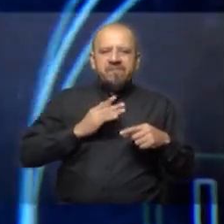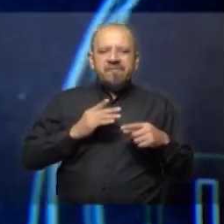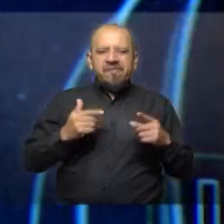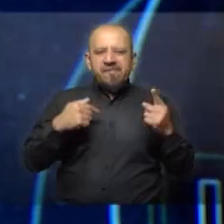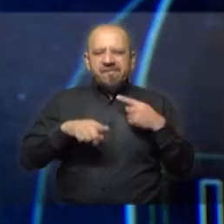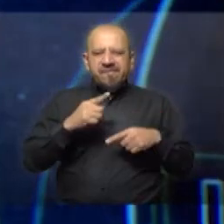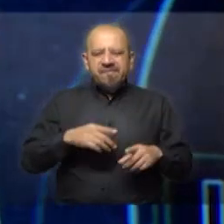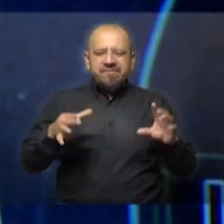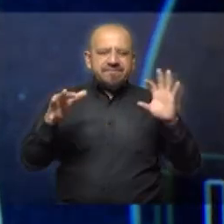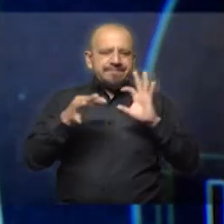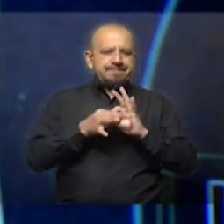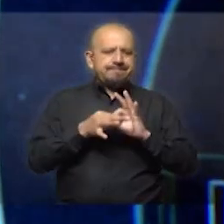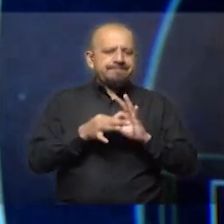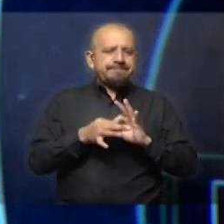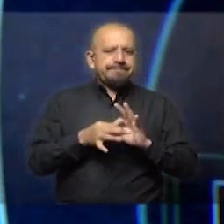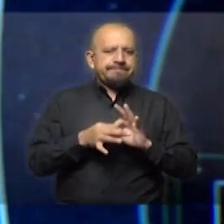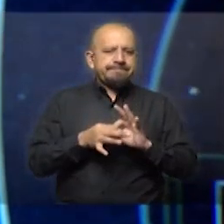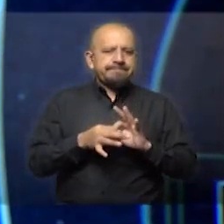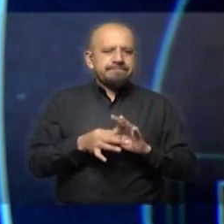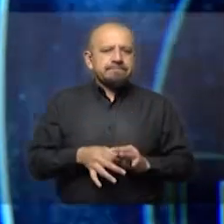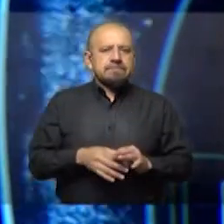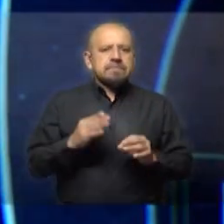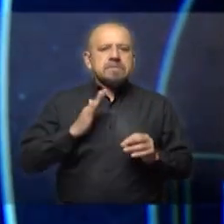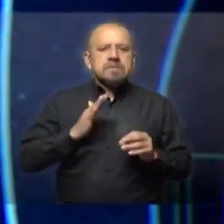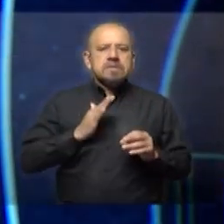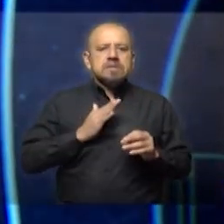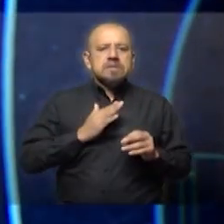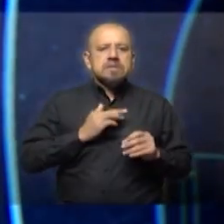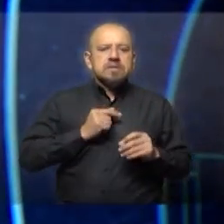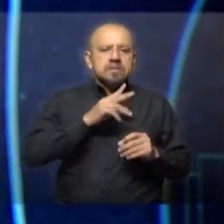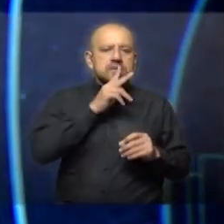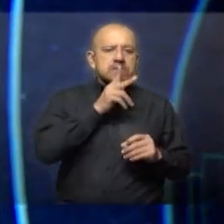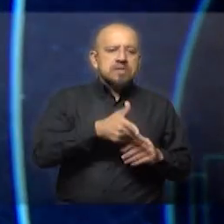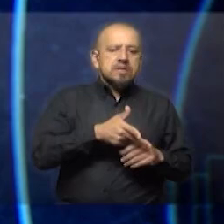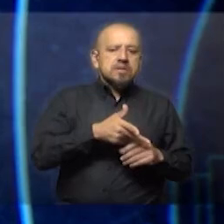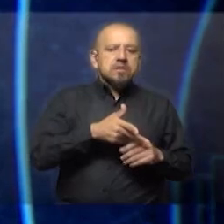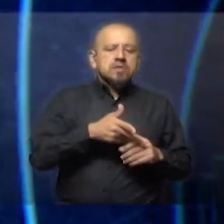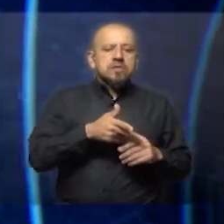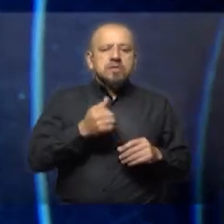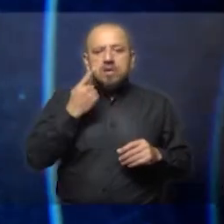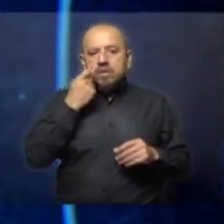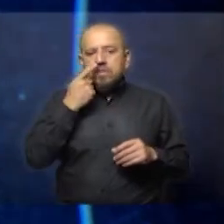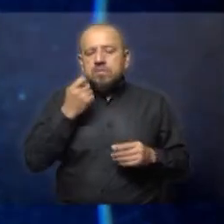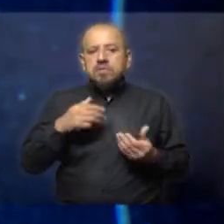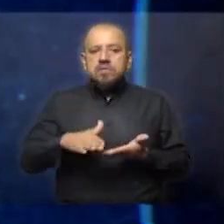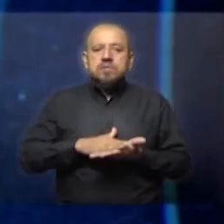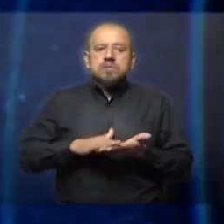carnalmente se refiere a la mujer se le forma un hijo al hombre no le pasa nada no